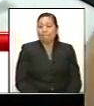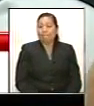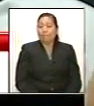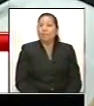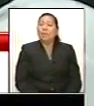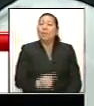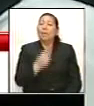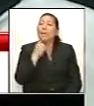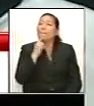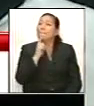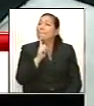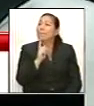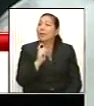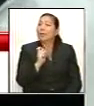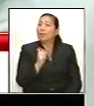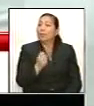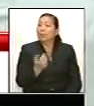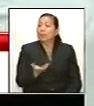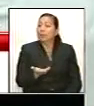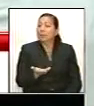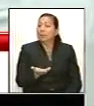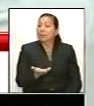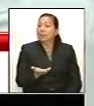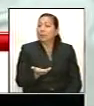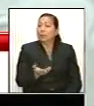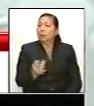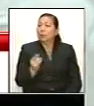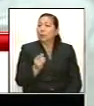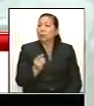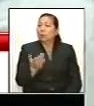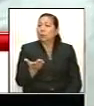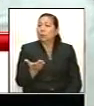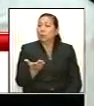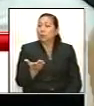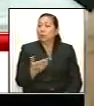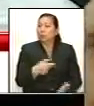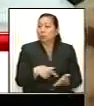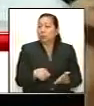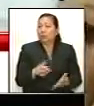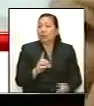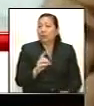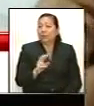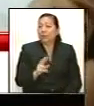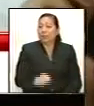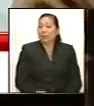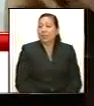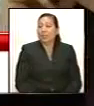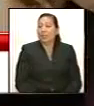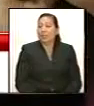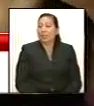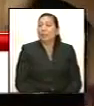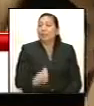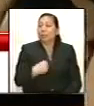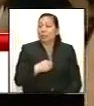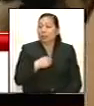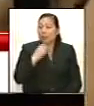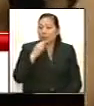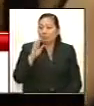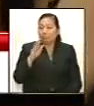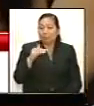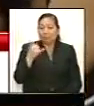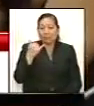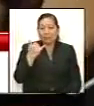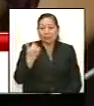Una consulta, porque, por ejemplo, de un usuario que se derivó a la divindad, nosotros llamamos, porque